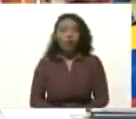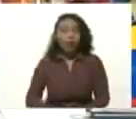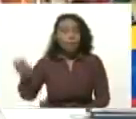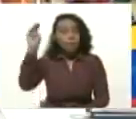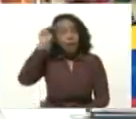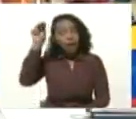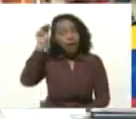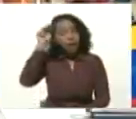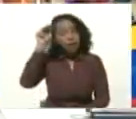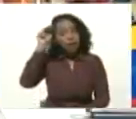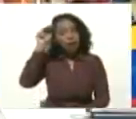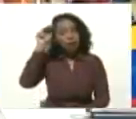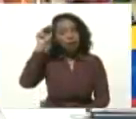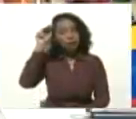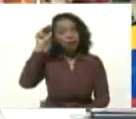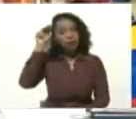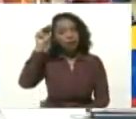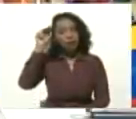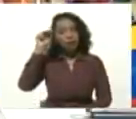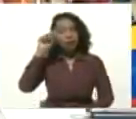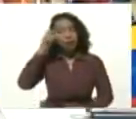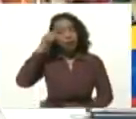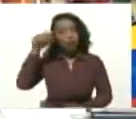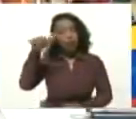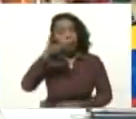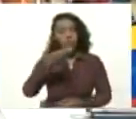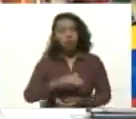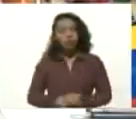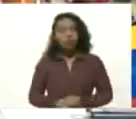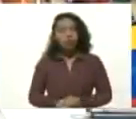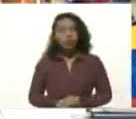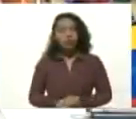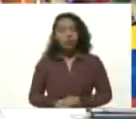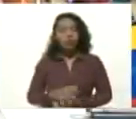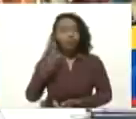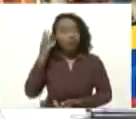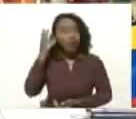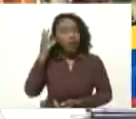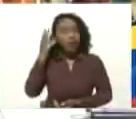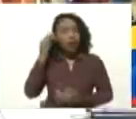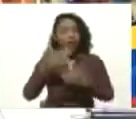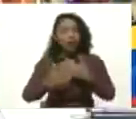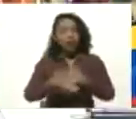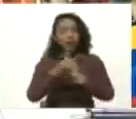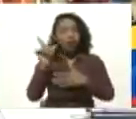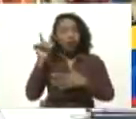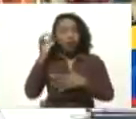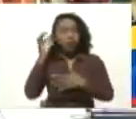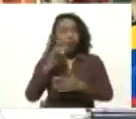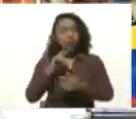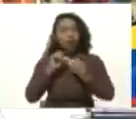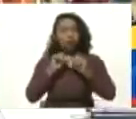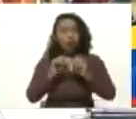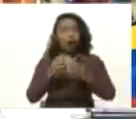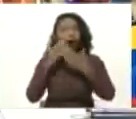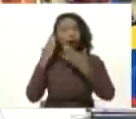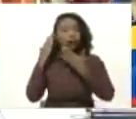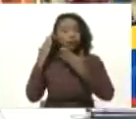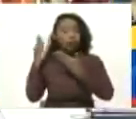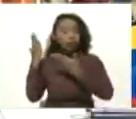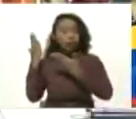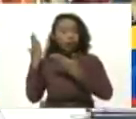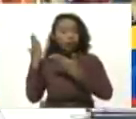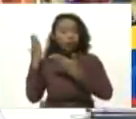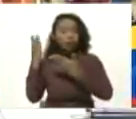maestra del pueblo, Yelitza la Avanzadora. Hay que seguir con ese, hay